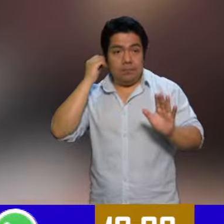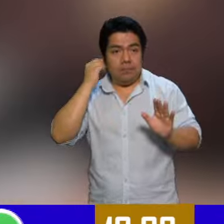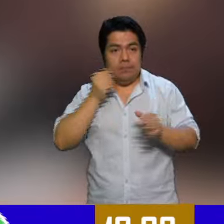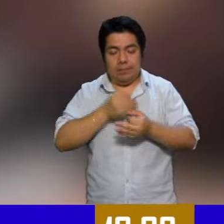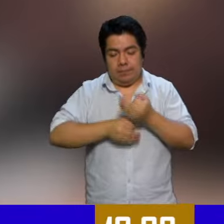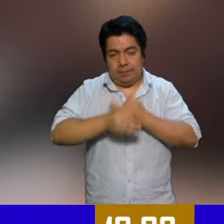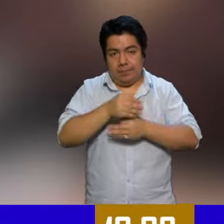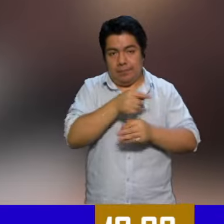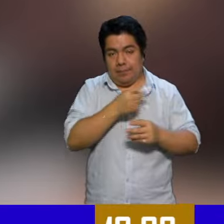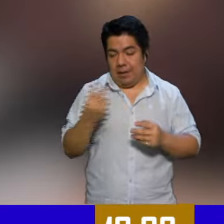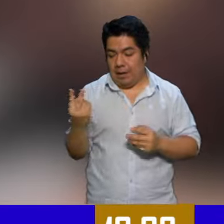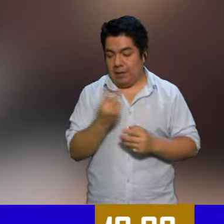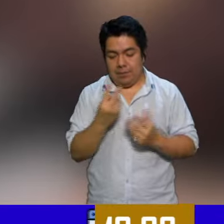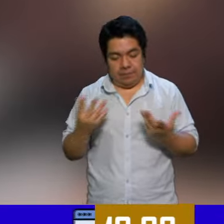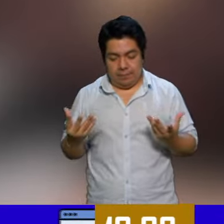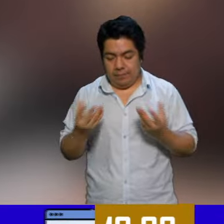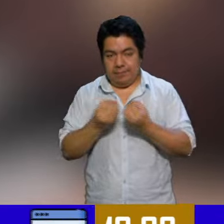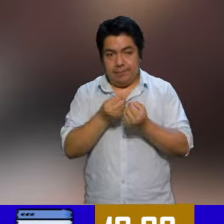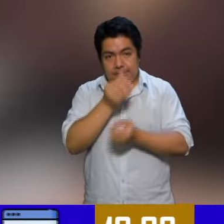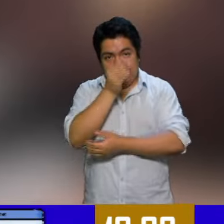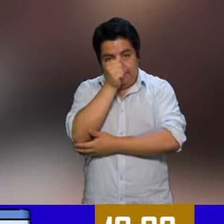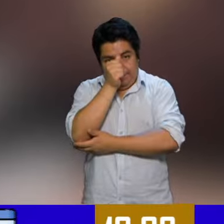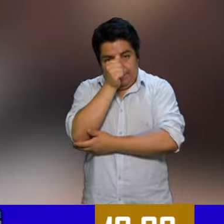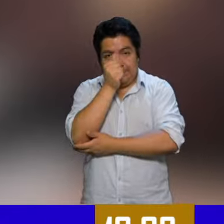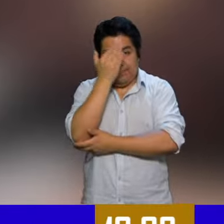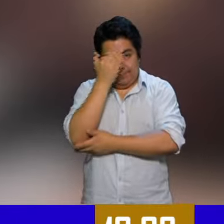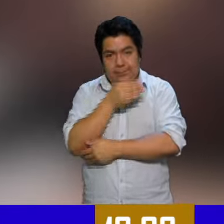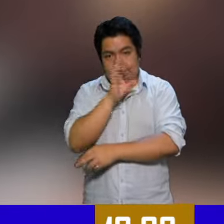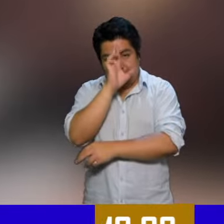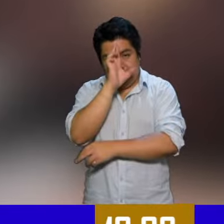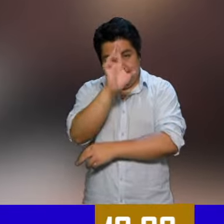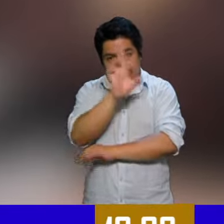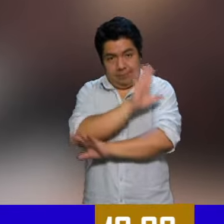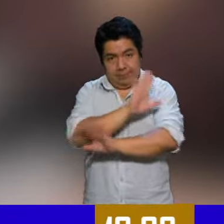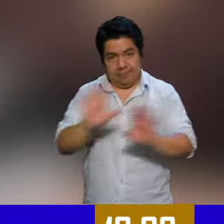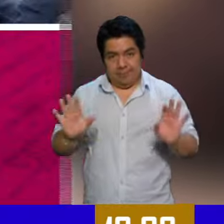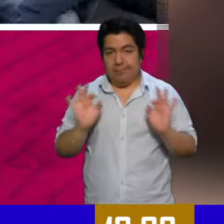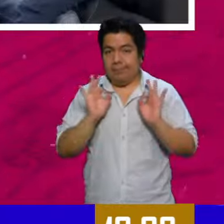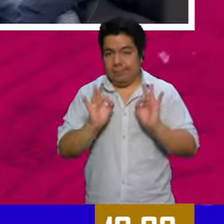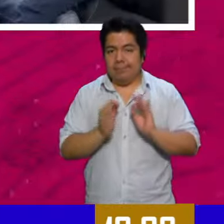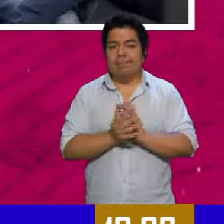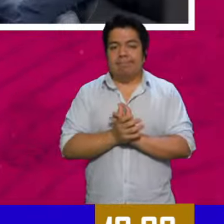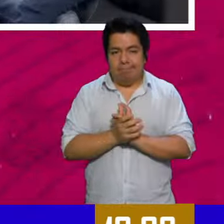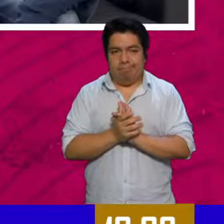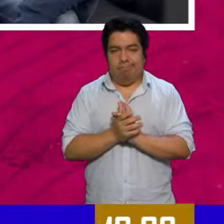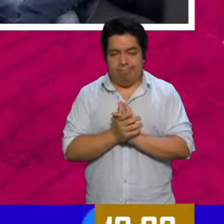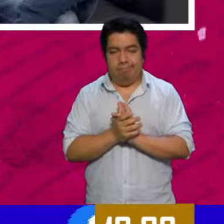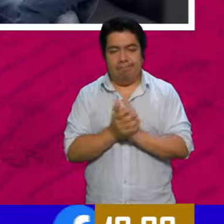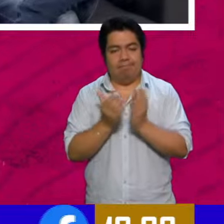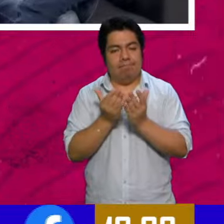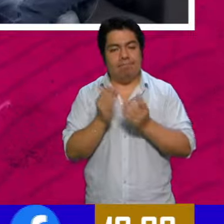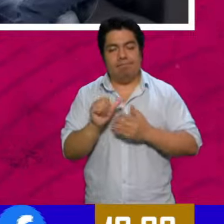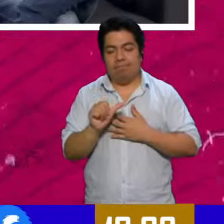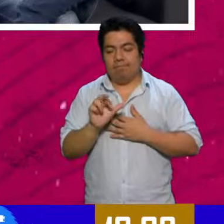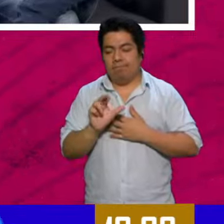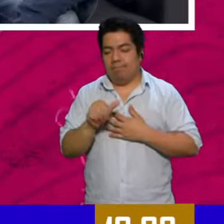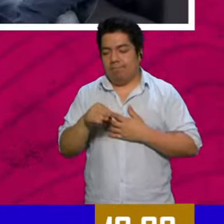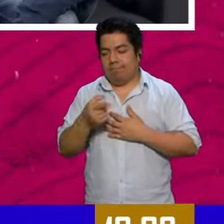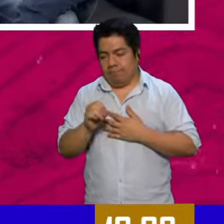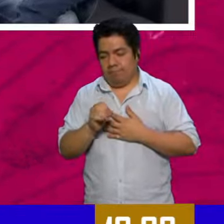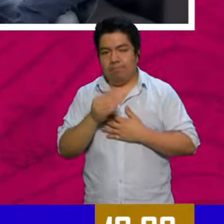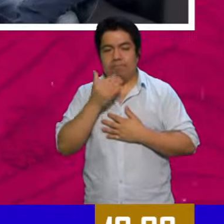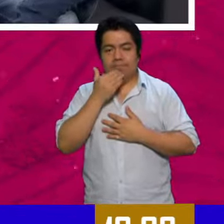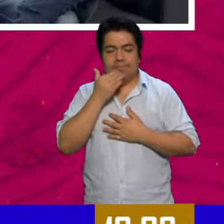ponen de acuerdo las partes y eso da certeza. Y hay que respetar. Y hay que respetar, obviamente. Oye, pues Armando Campo, maestro